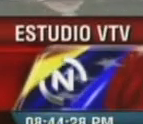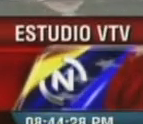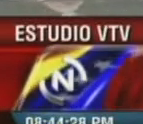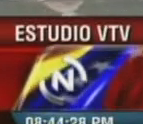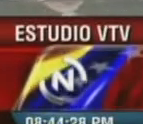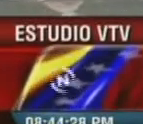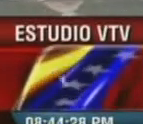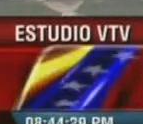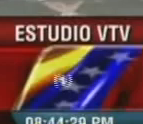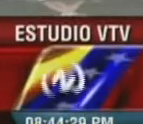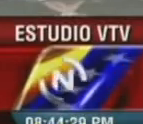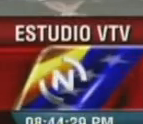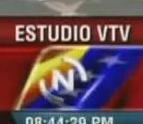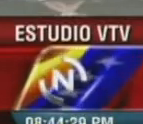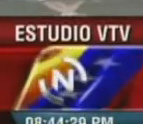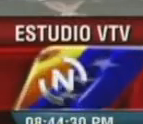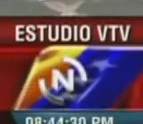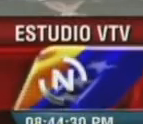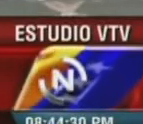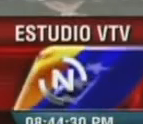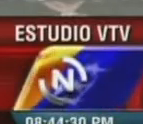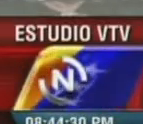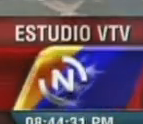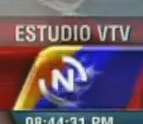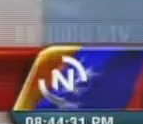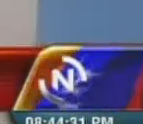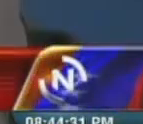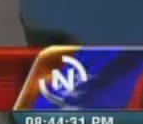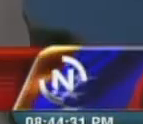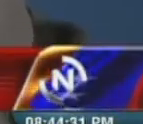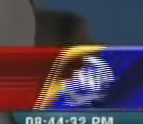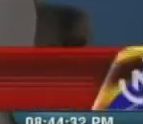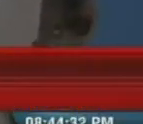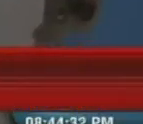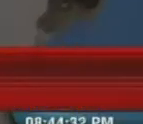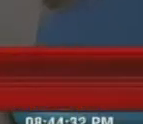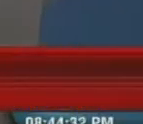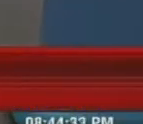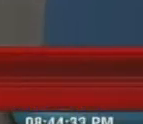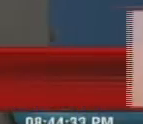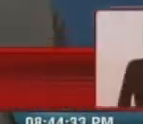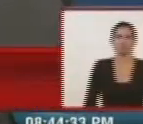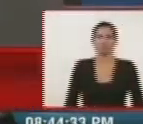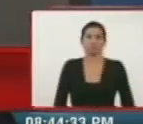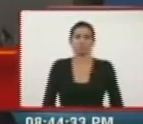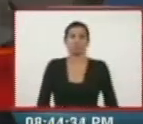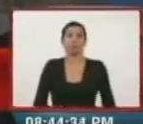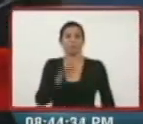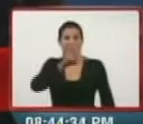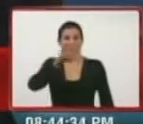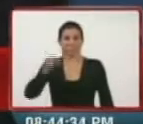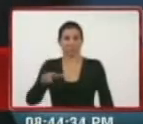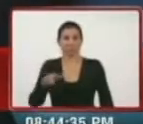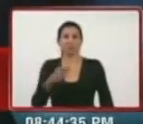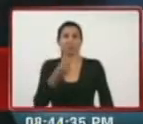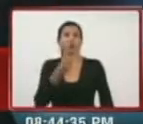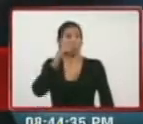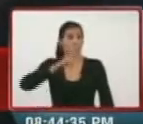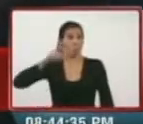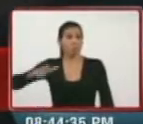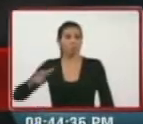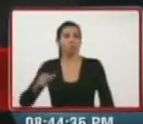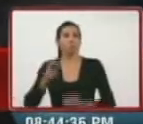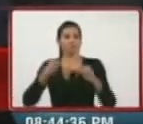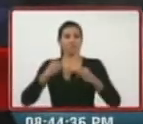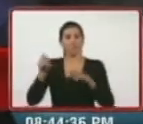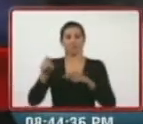Público. Estas personas decían que ellos votaron por él y también exigían. Ahí no solo eran personas del pueblo de San Diego,